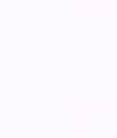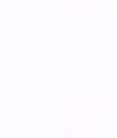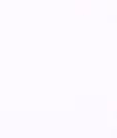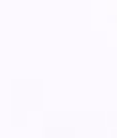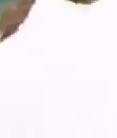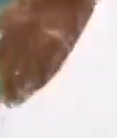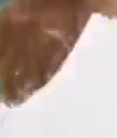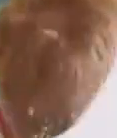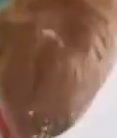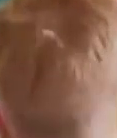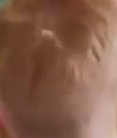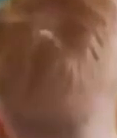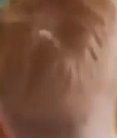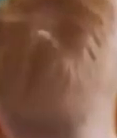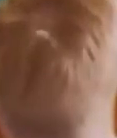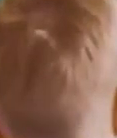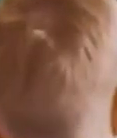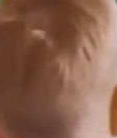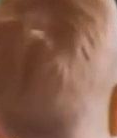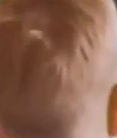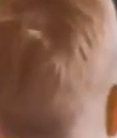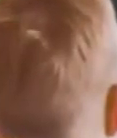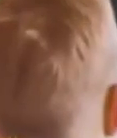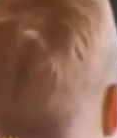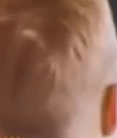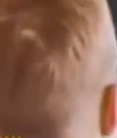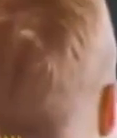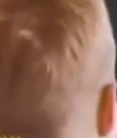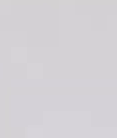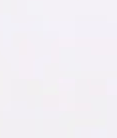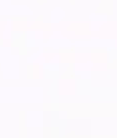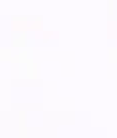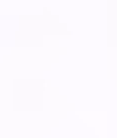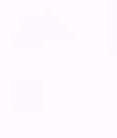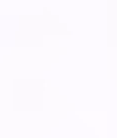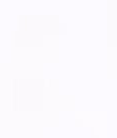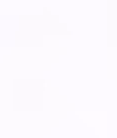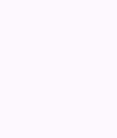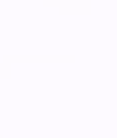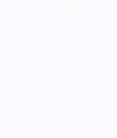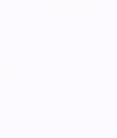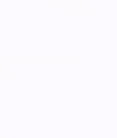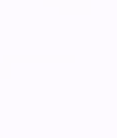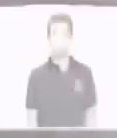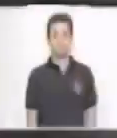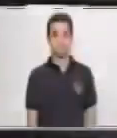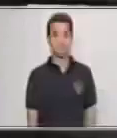A continuación, comunicación y lenguaje, quinto primaria.